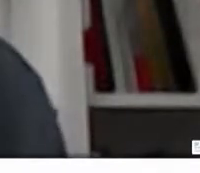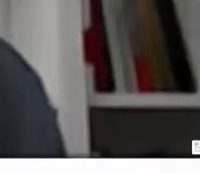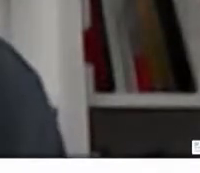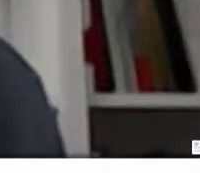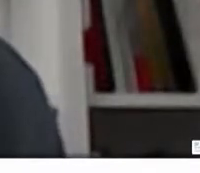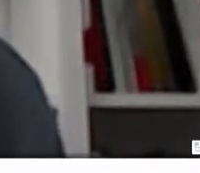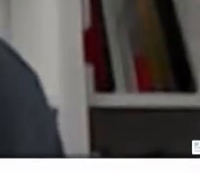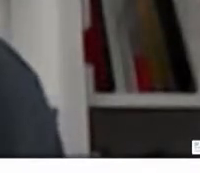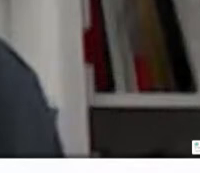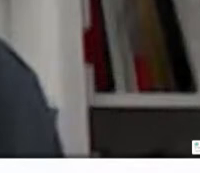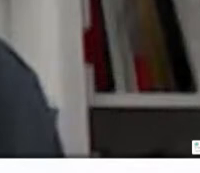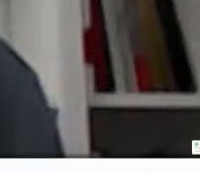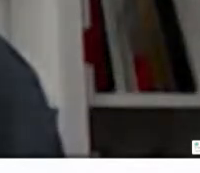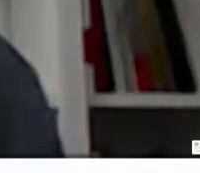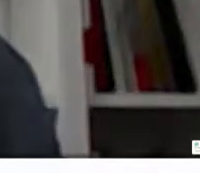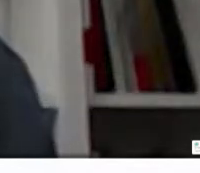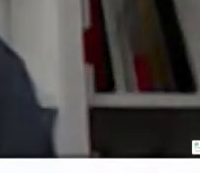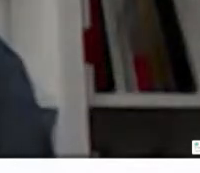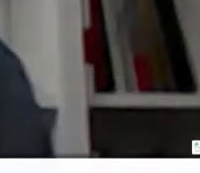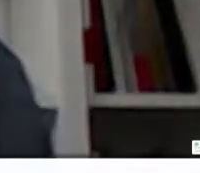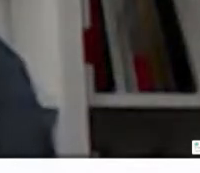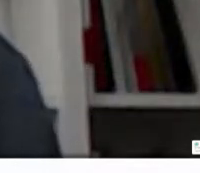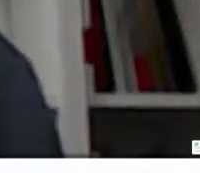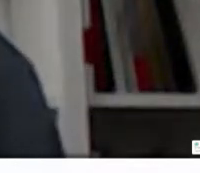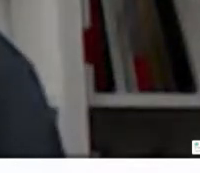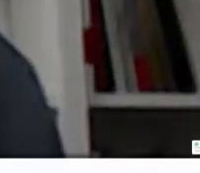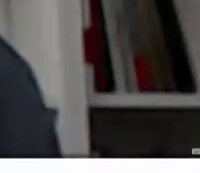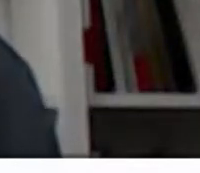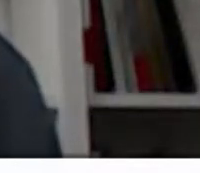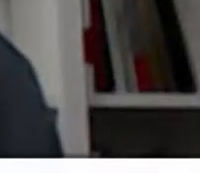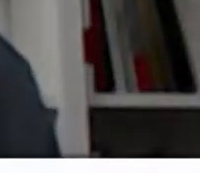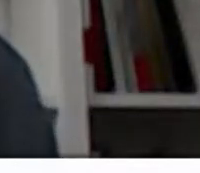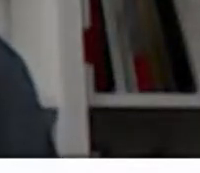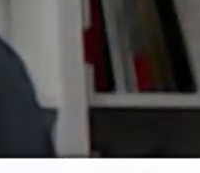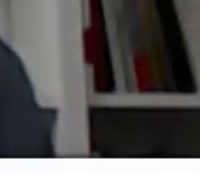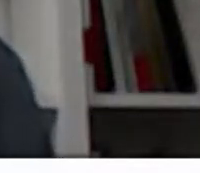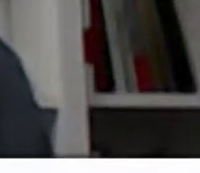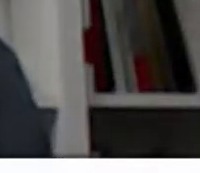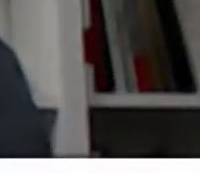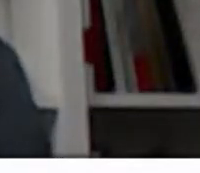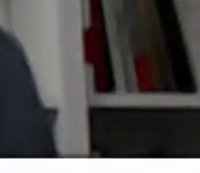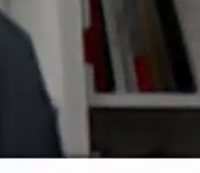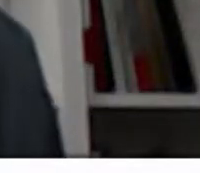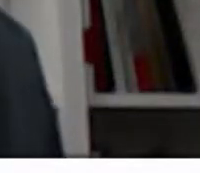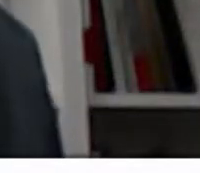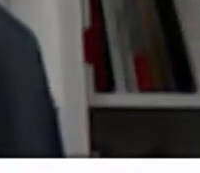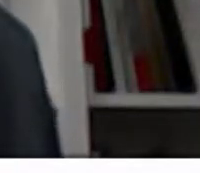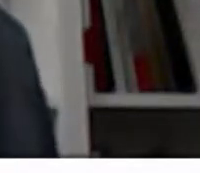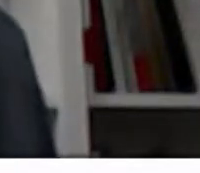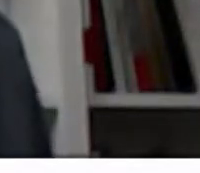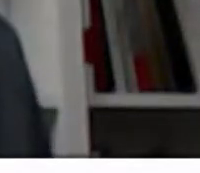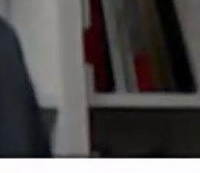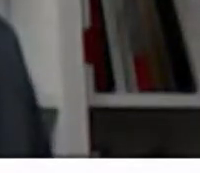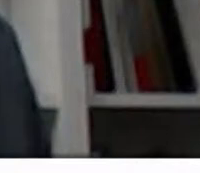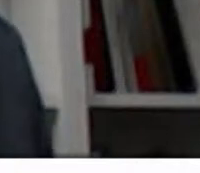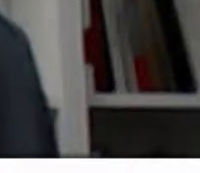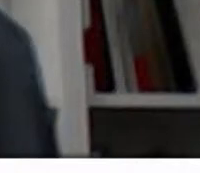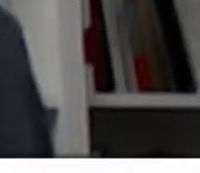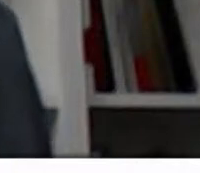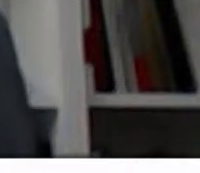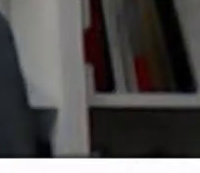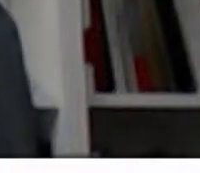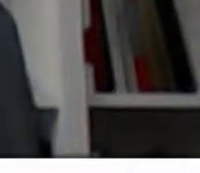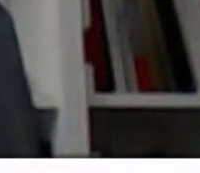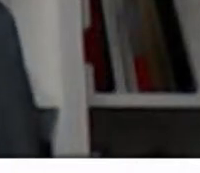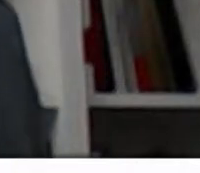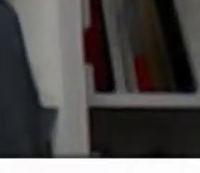Sí. ¿Quién? Perdón. ¿Quién yo necesito que sí, diputada Florito. Perdón. Necesito que conte mi voto